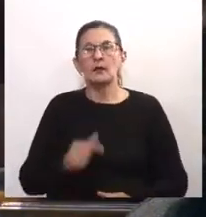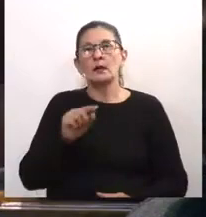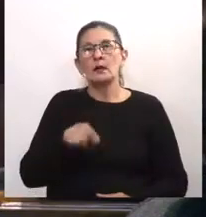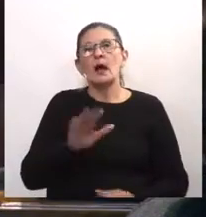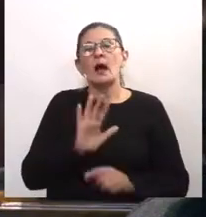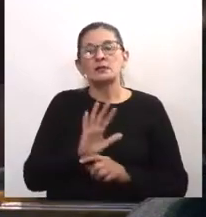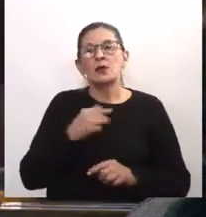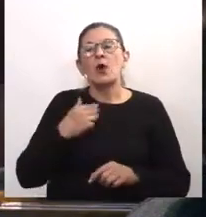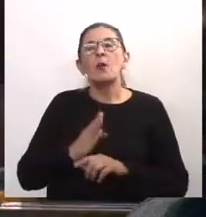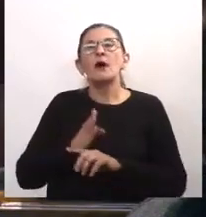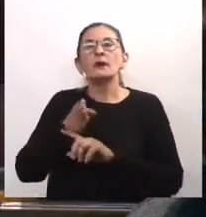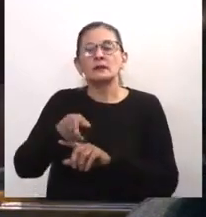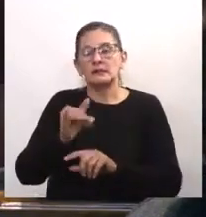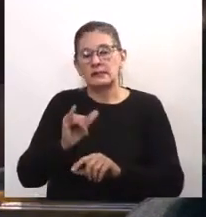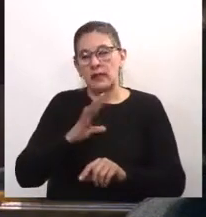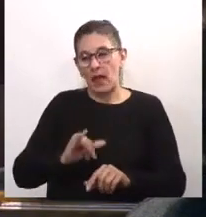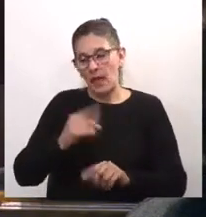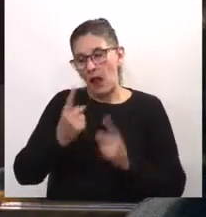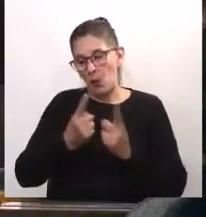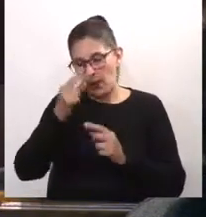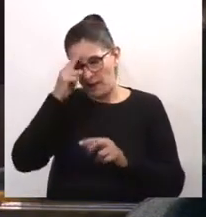como asistirse en caso de enfermedad.